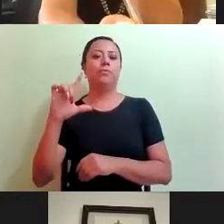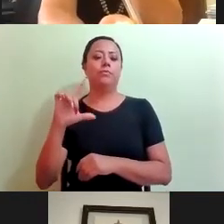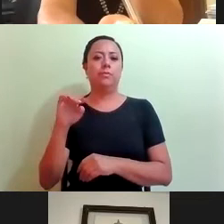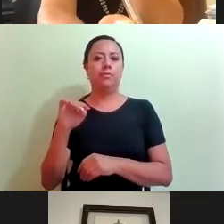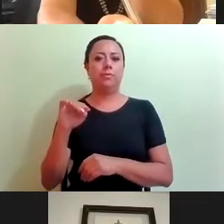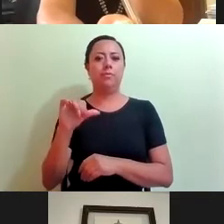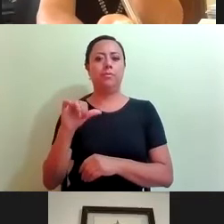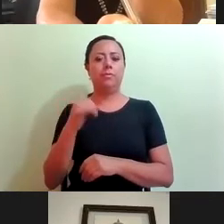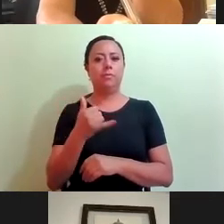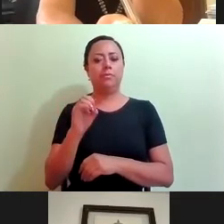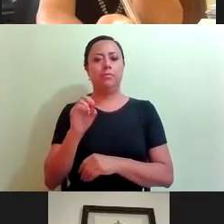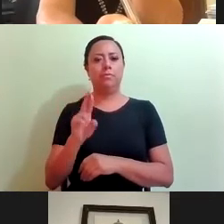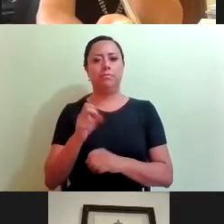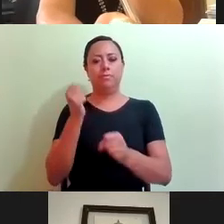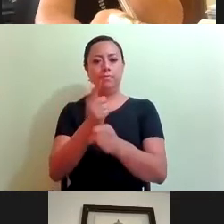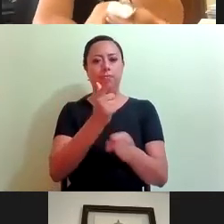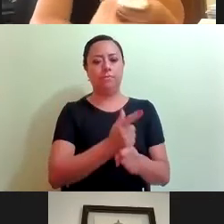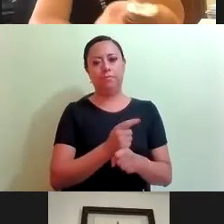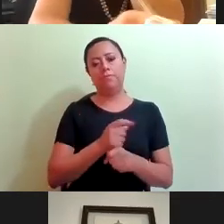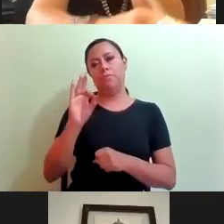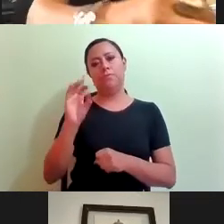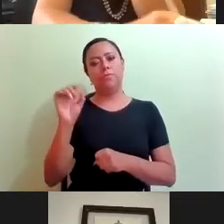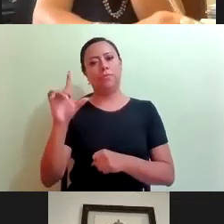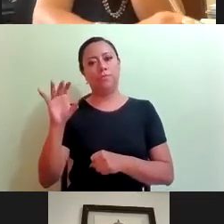información identificada con el número de folio terminación